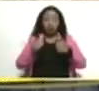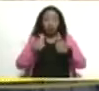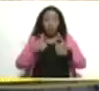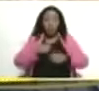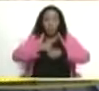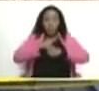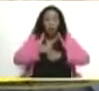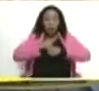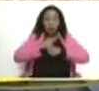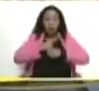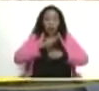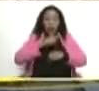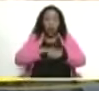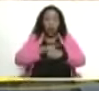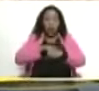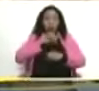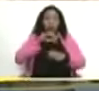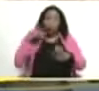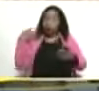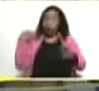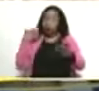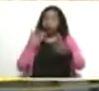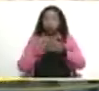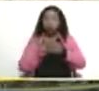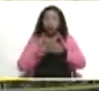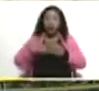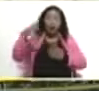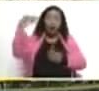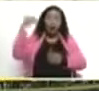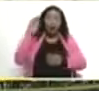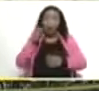los mejores tiempos históricos que jamás nunca